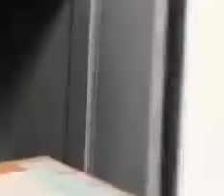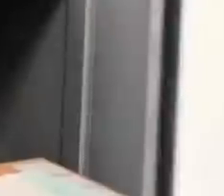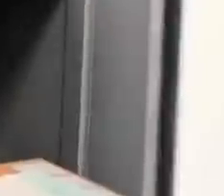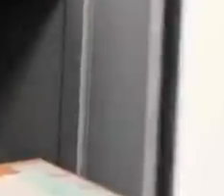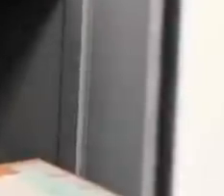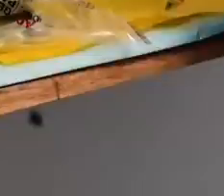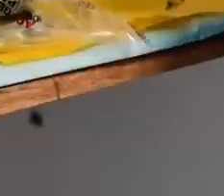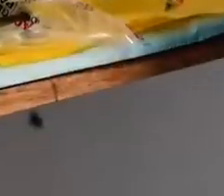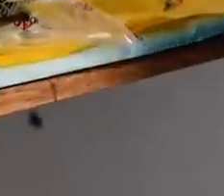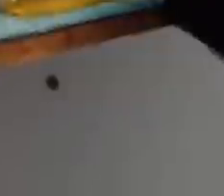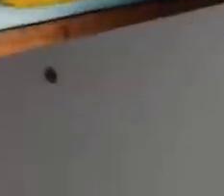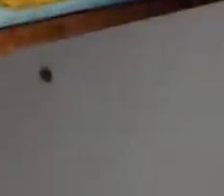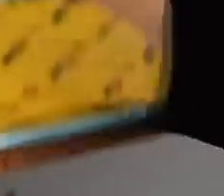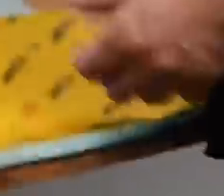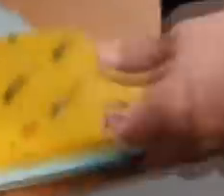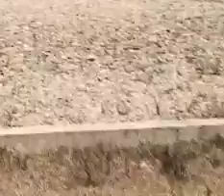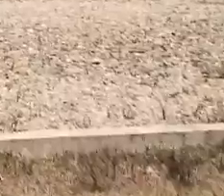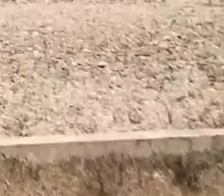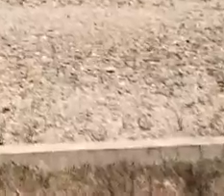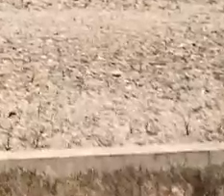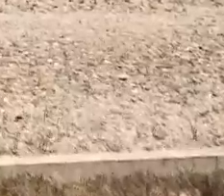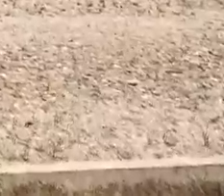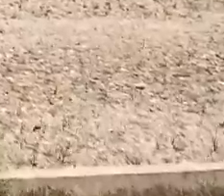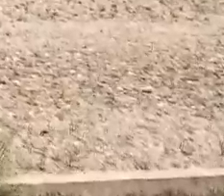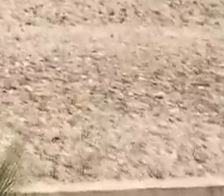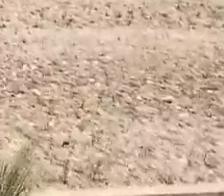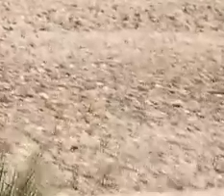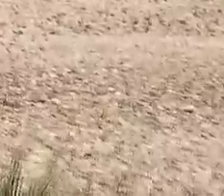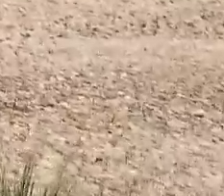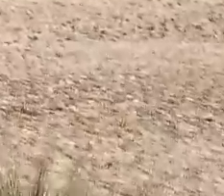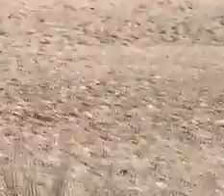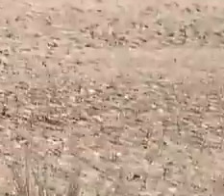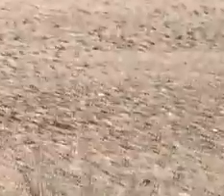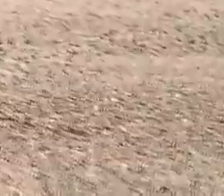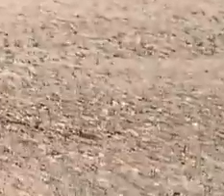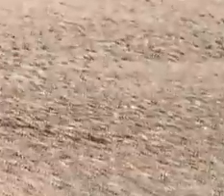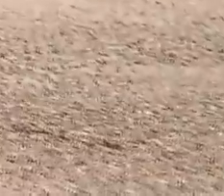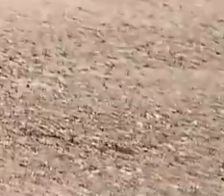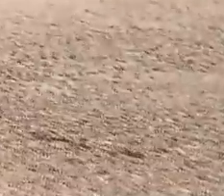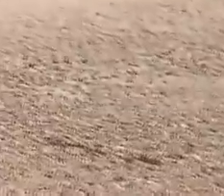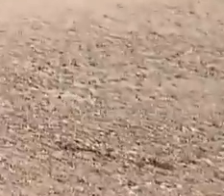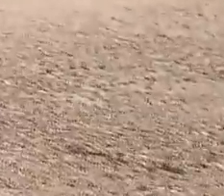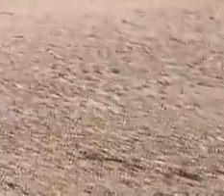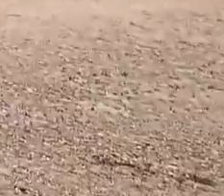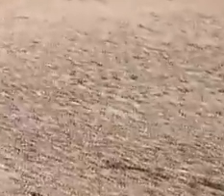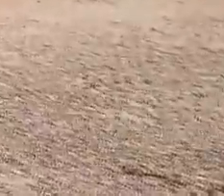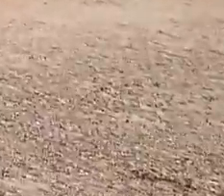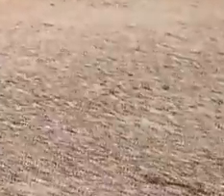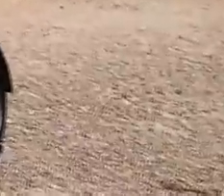y visítanos en nuestra nueva planta de la Ruta 1, kilómetro 28500.